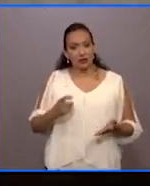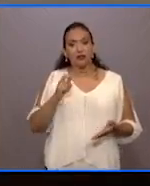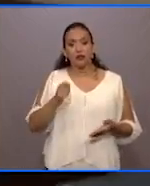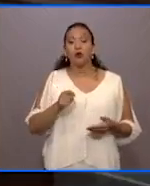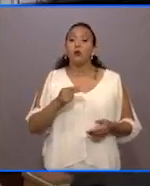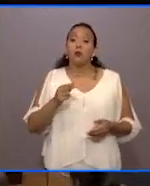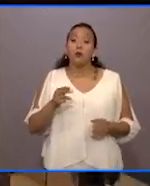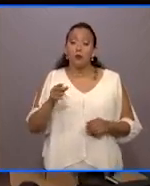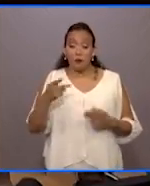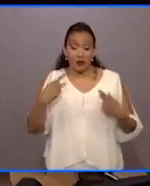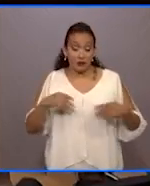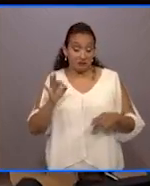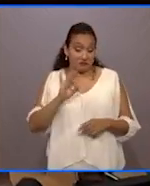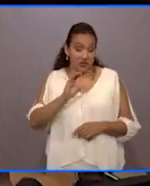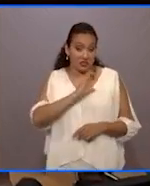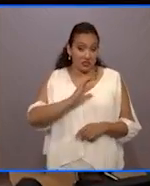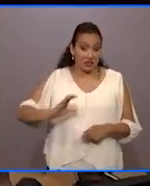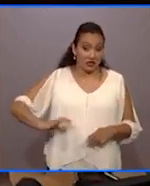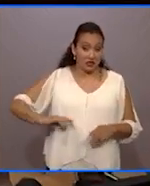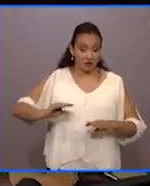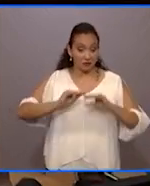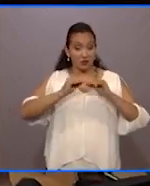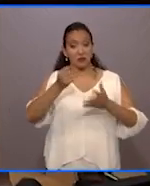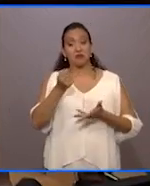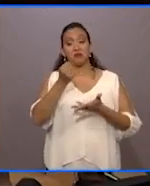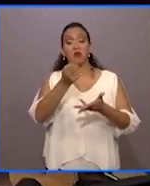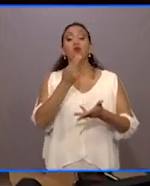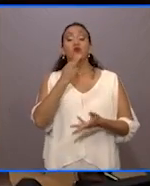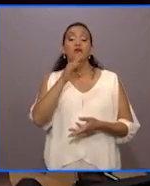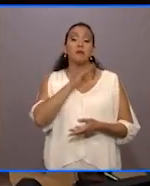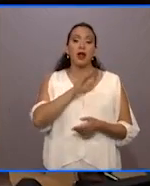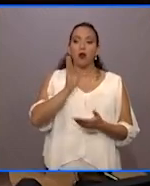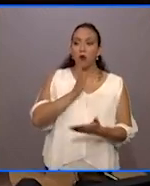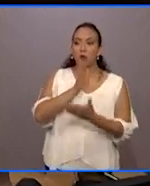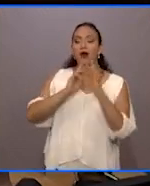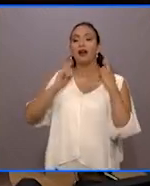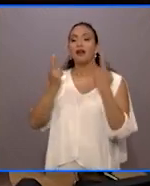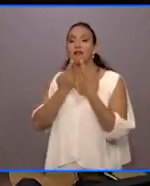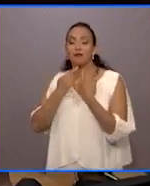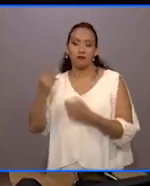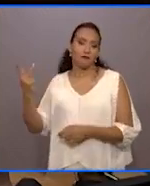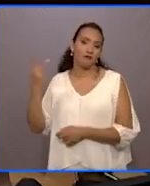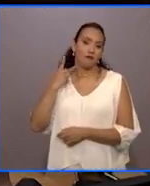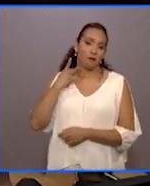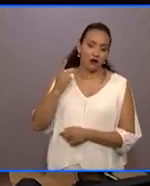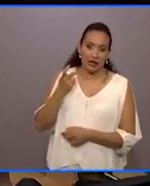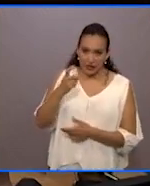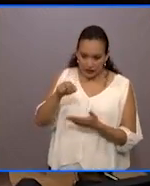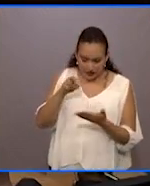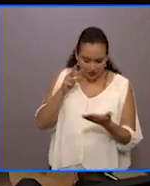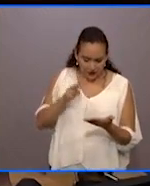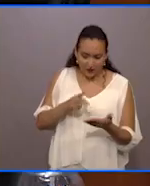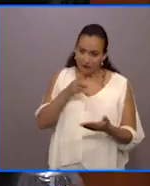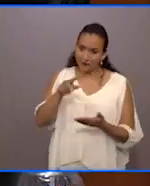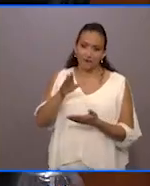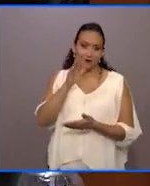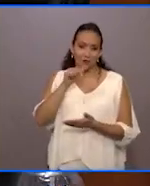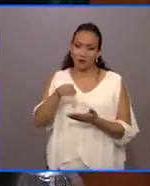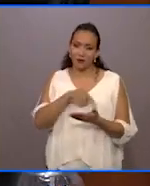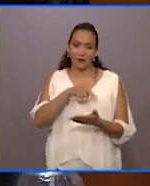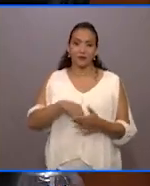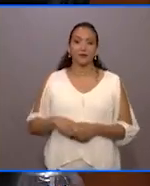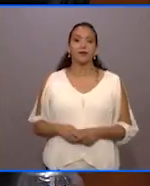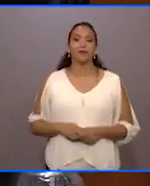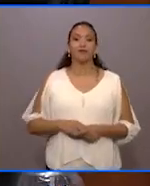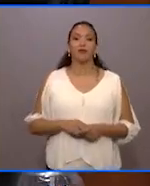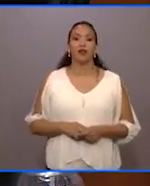recursos públicos o privados y por asistir a eventos de partidos políticos, como se estableció en el acuerdo. La elección